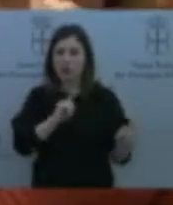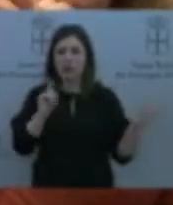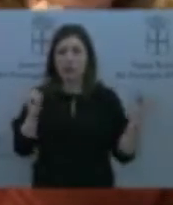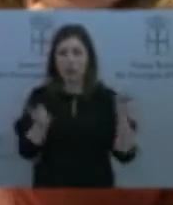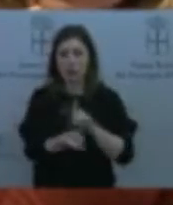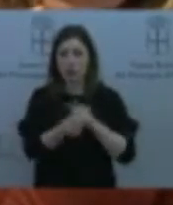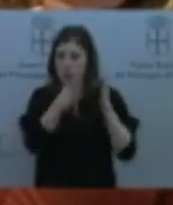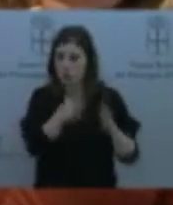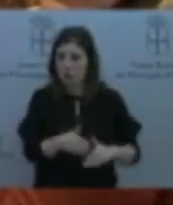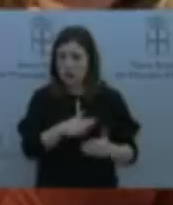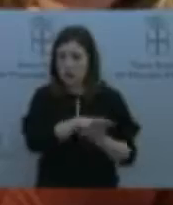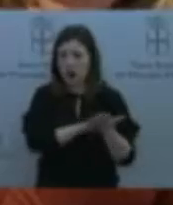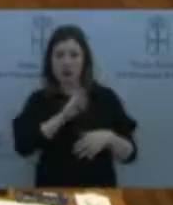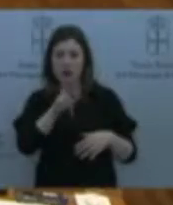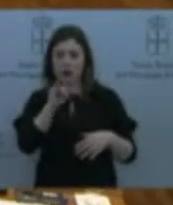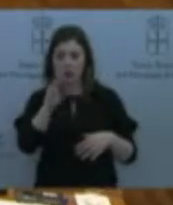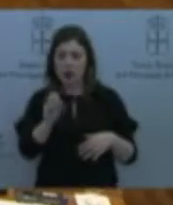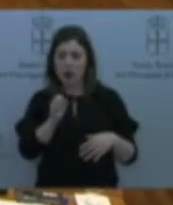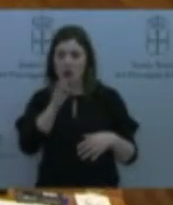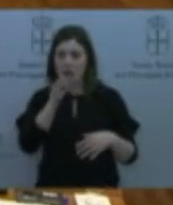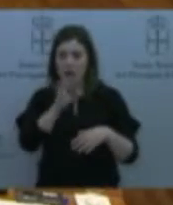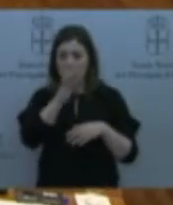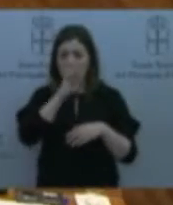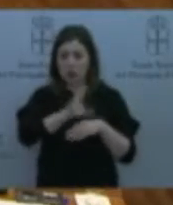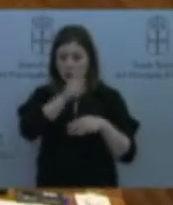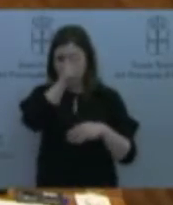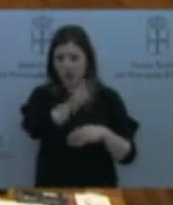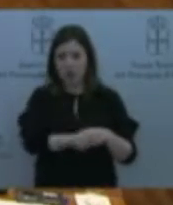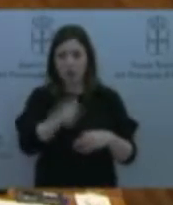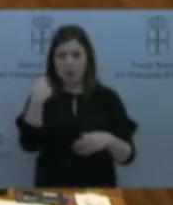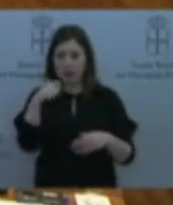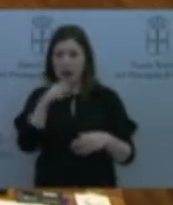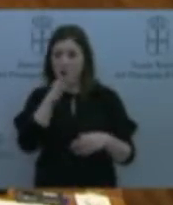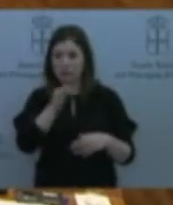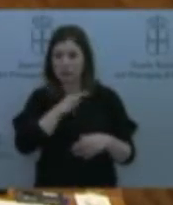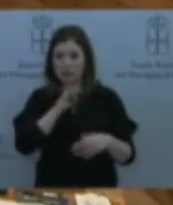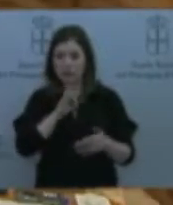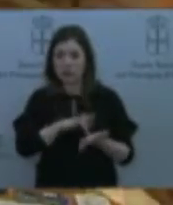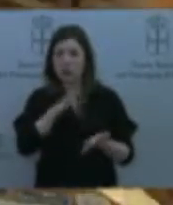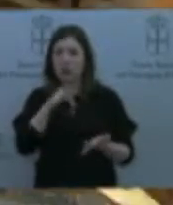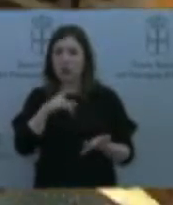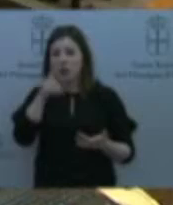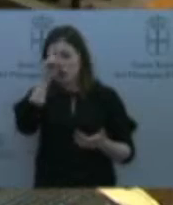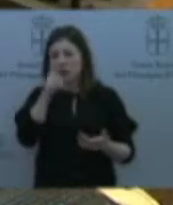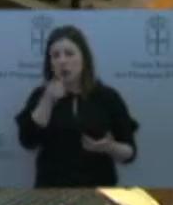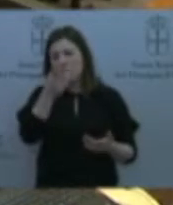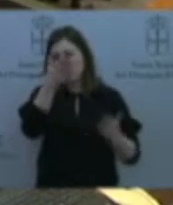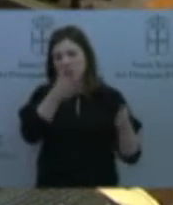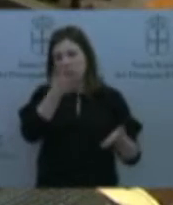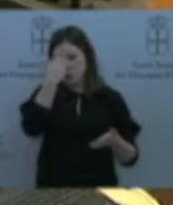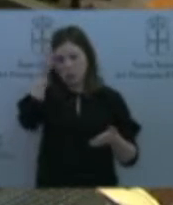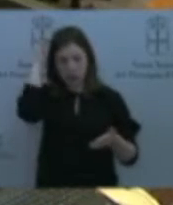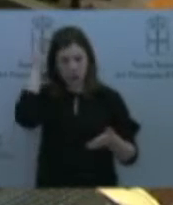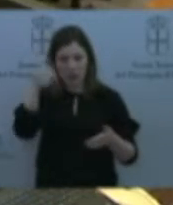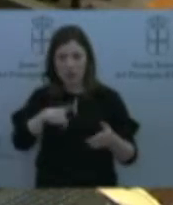durante todos esos últimos 6 años. Muchas gracias. Sí, presidente, señoría, no sé cómo se puede ser tan hipócrita hablando en esta Junta General del Principado. Usted me está preguntando